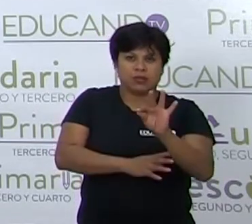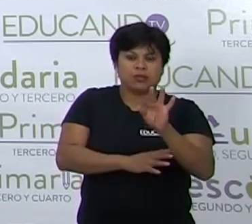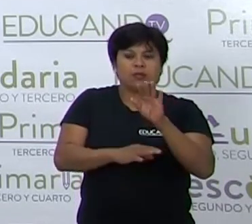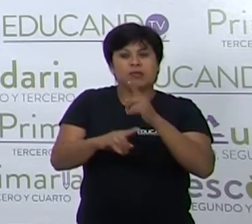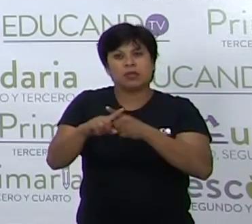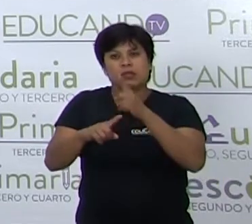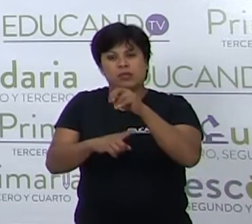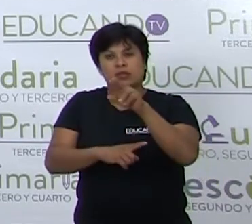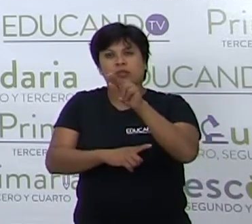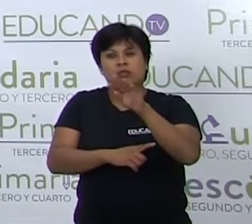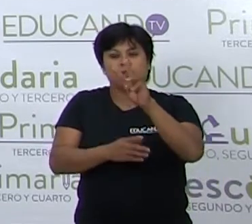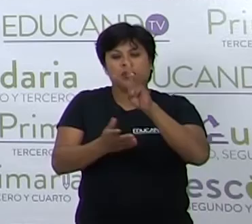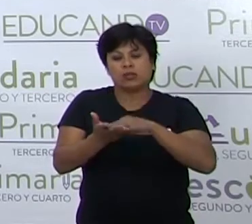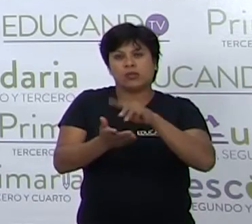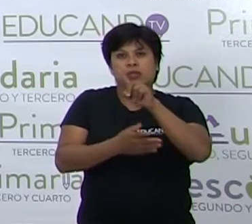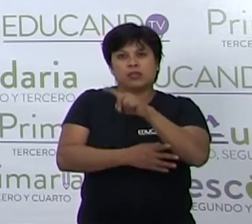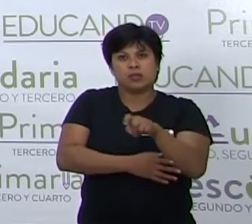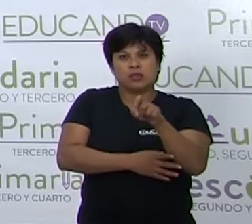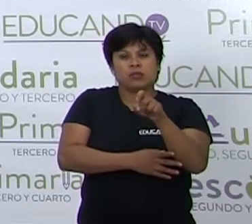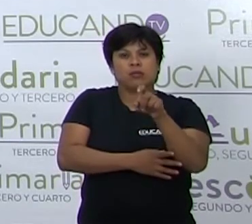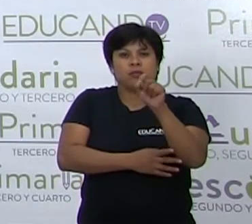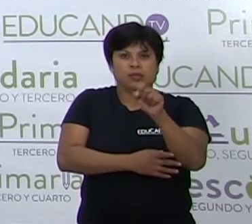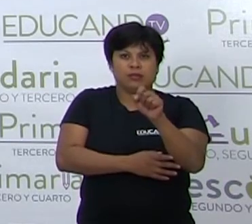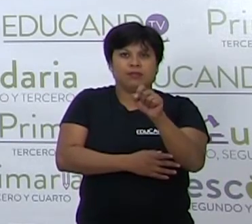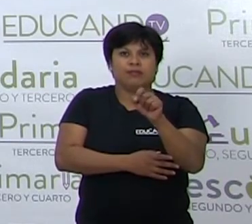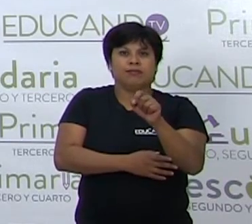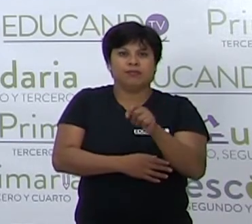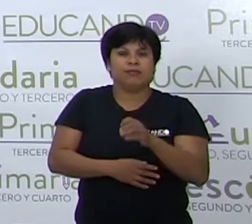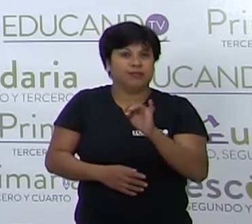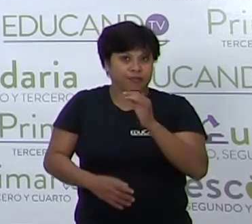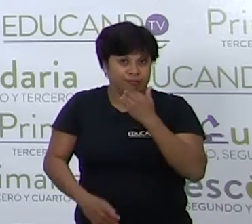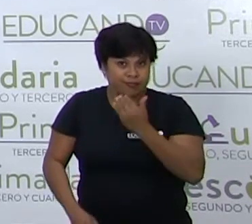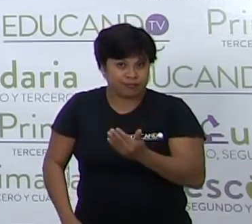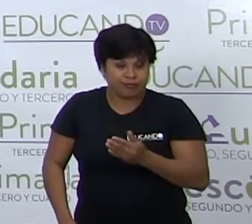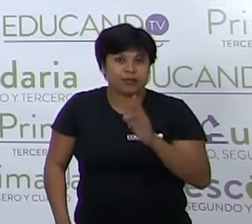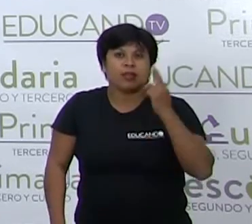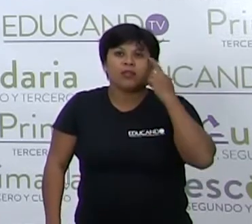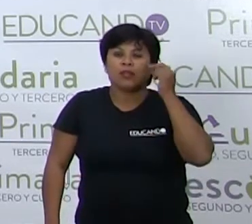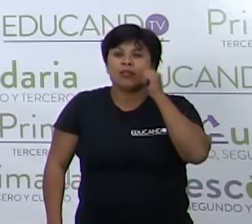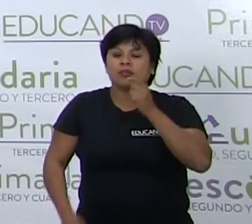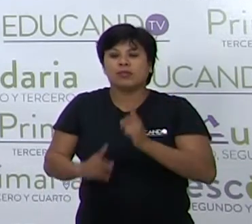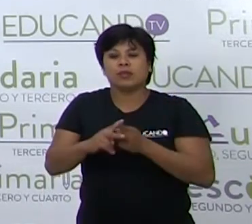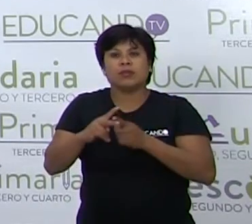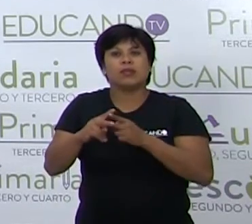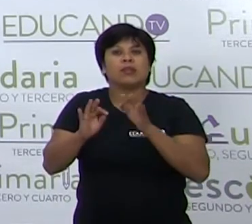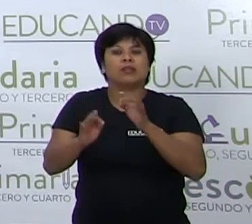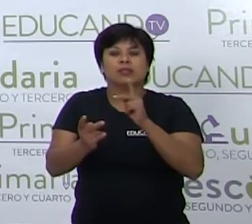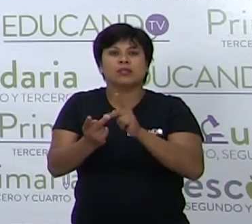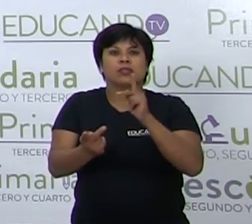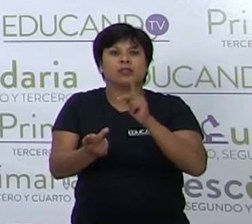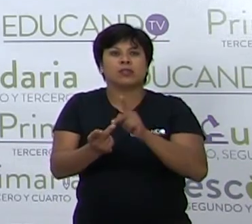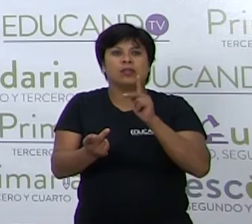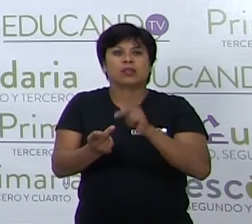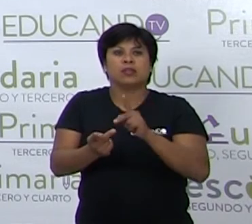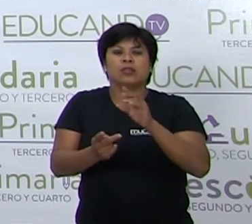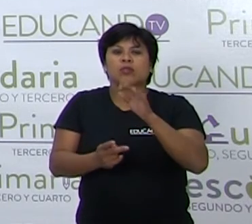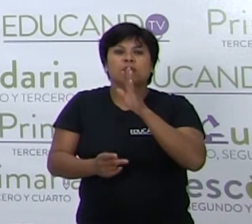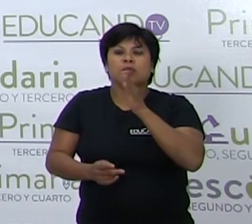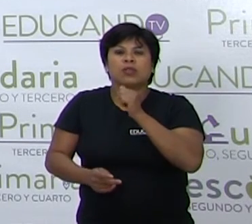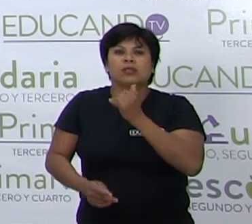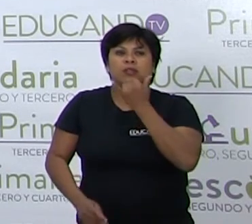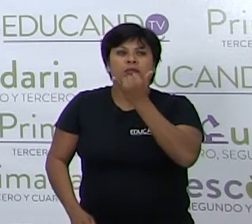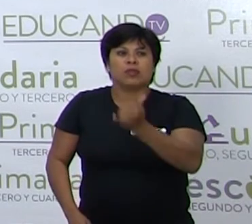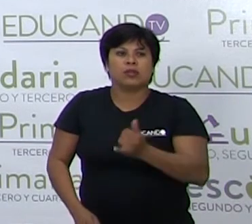Más 180, 3,120. ¿Verdad? Acuérdate, las matemáticas son exactas, no te puedes